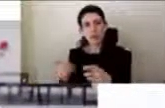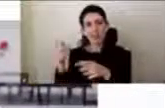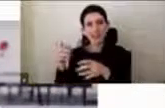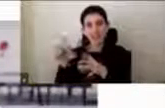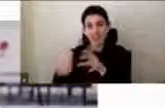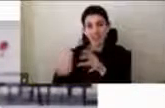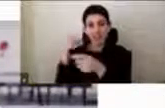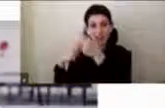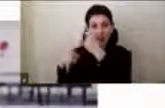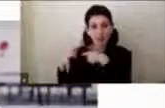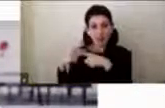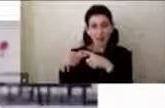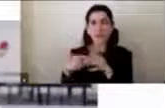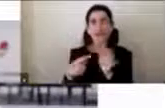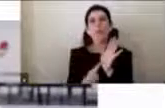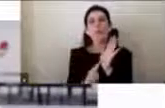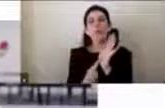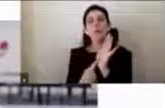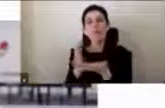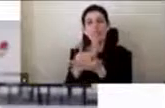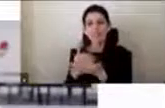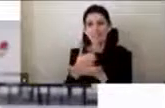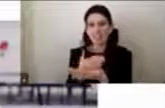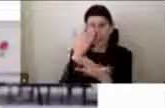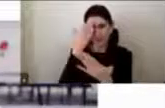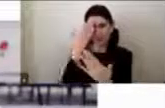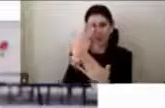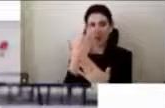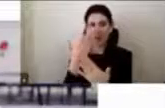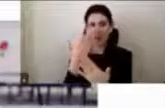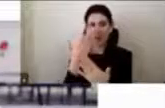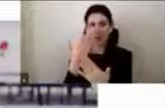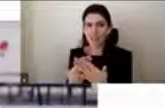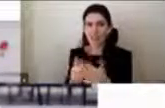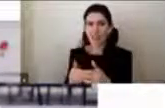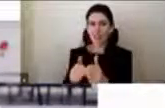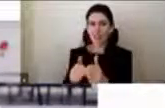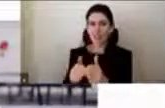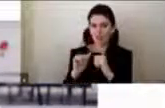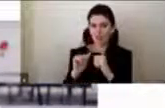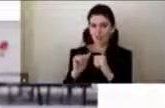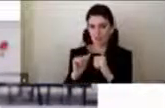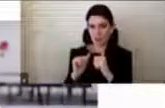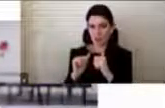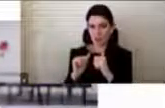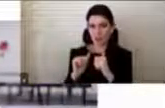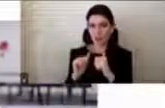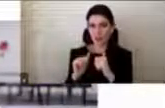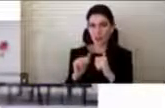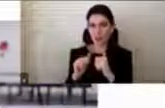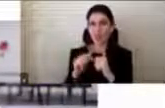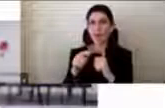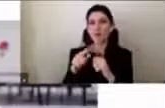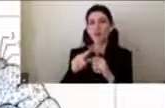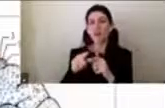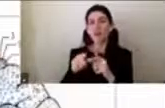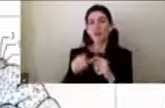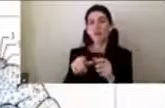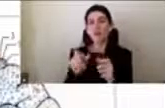de distinto tipo, cognitivos, emocionales, sociales, por medio de agentes que están involucrados en ese juego.